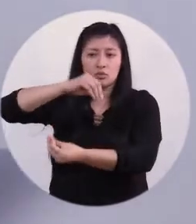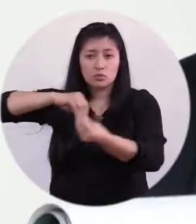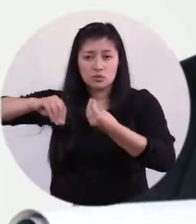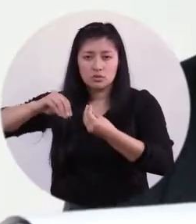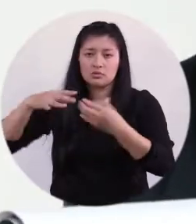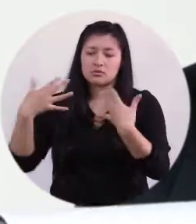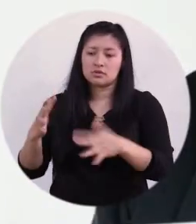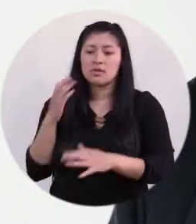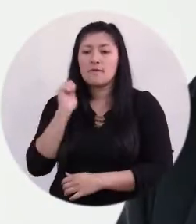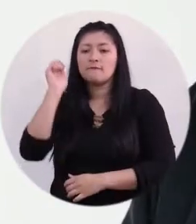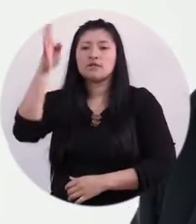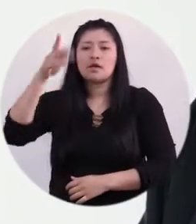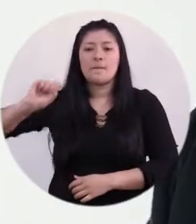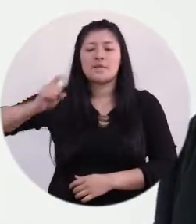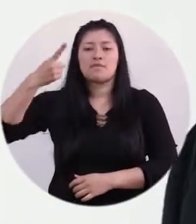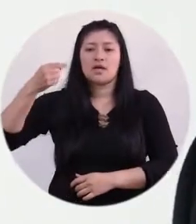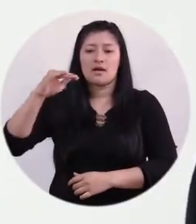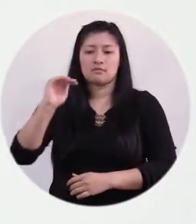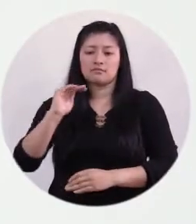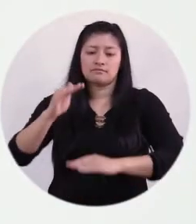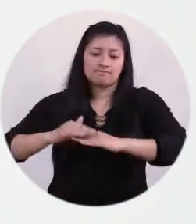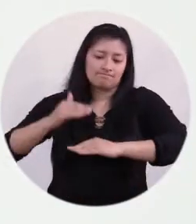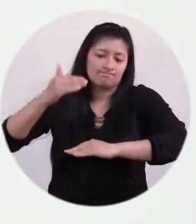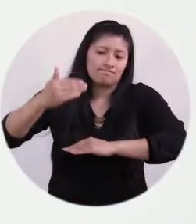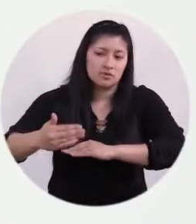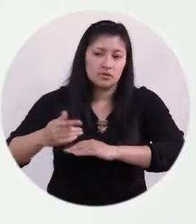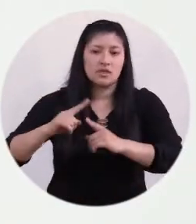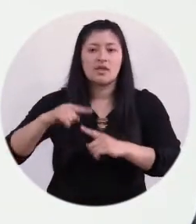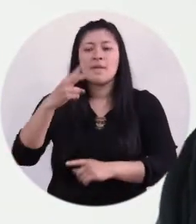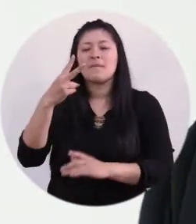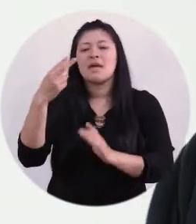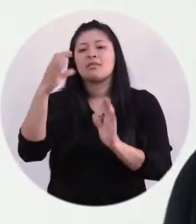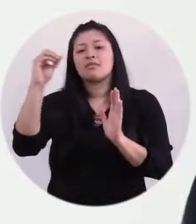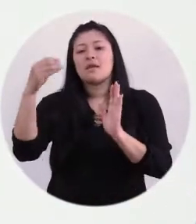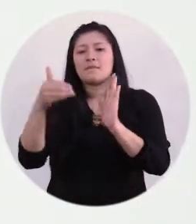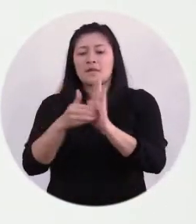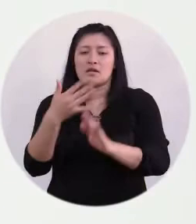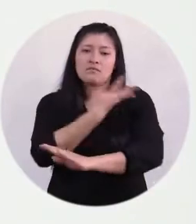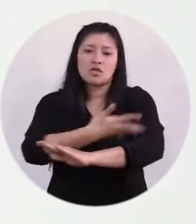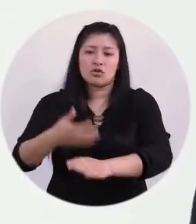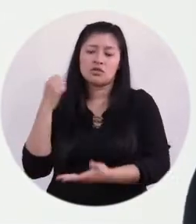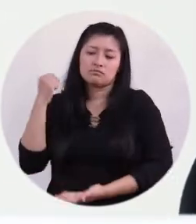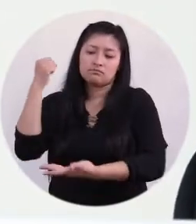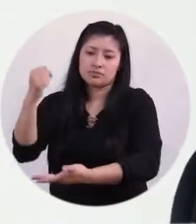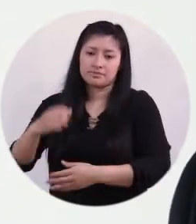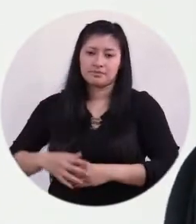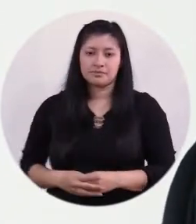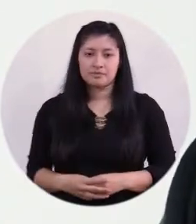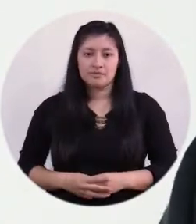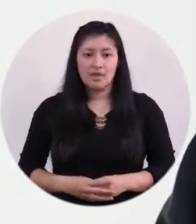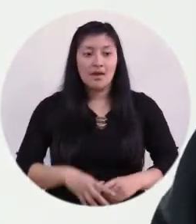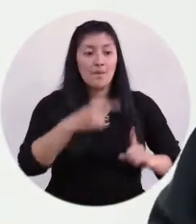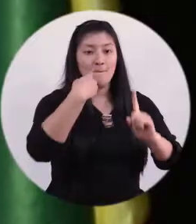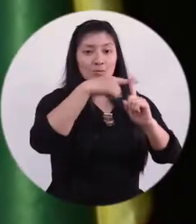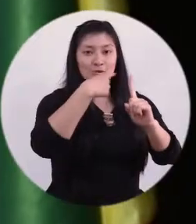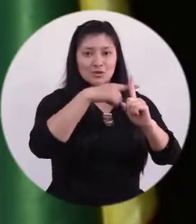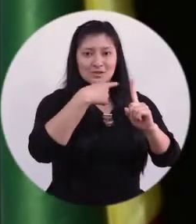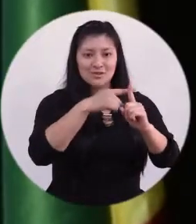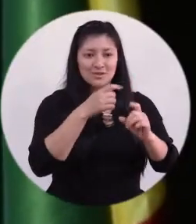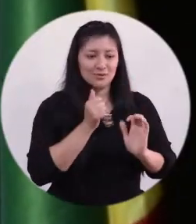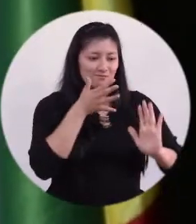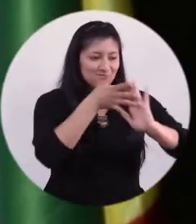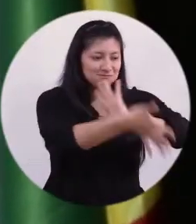observatorio astronómico y hemos decidido avanzar en una primera fase con inversión por 20 mil millones de pesos para ese observatorio astronómico